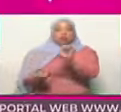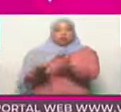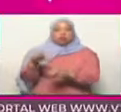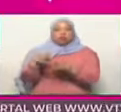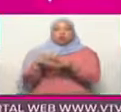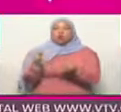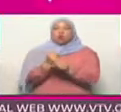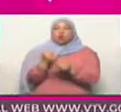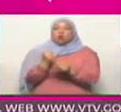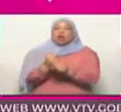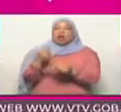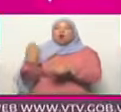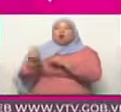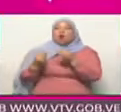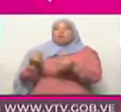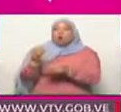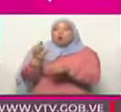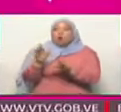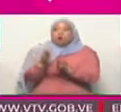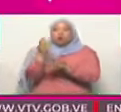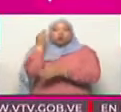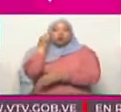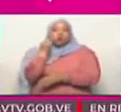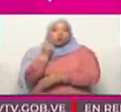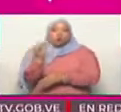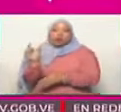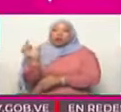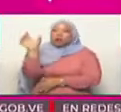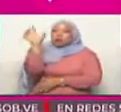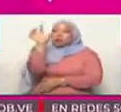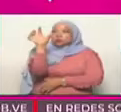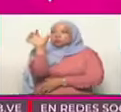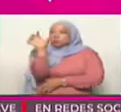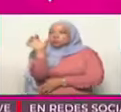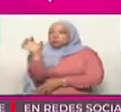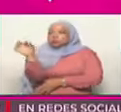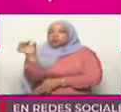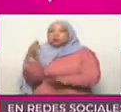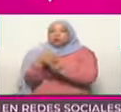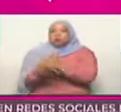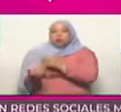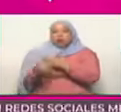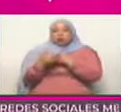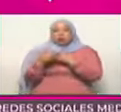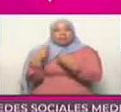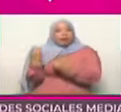de Cariaco y estamos también tomando en cuenta la parte de impacto ambiental,